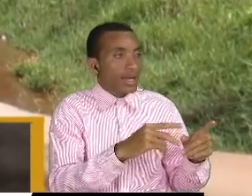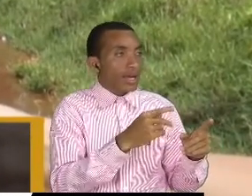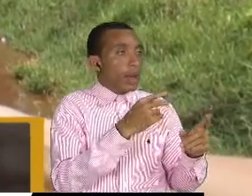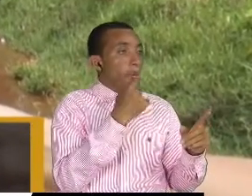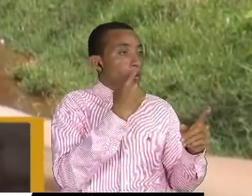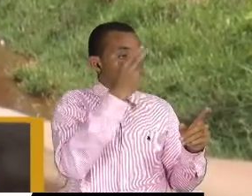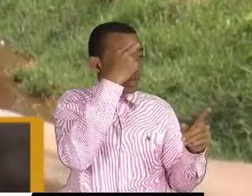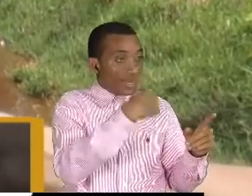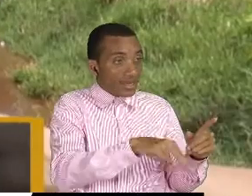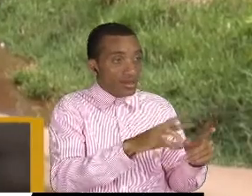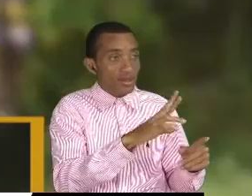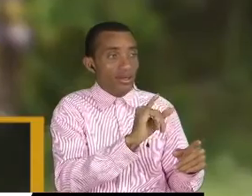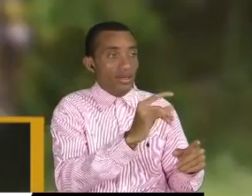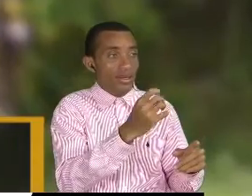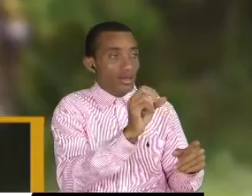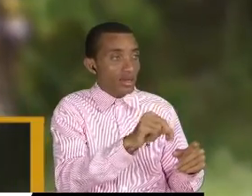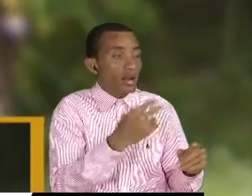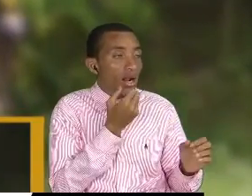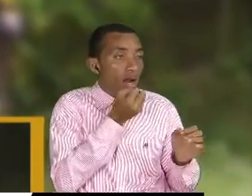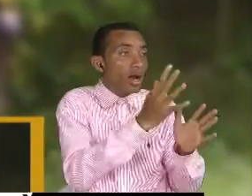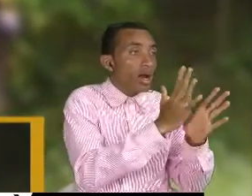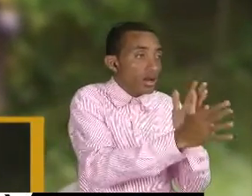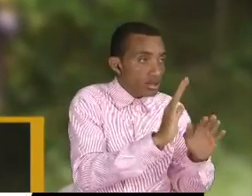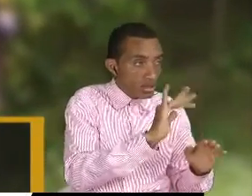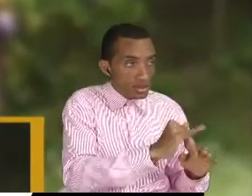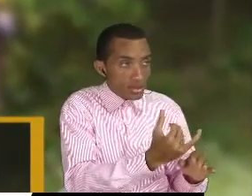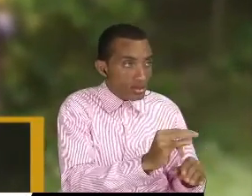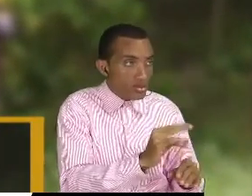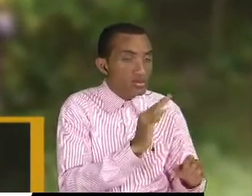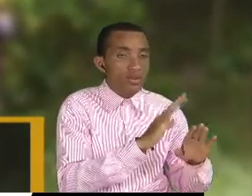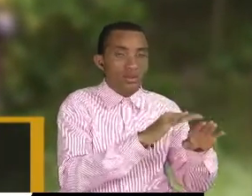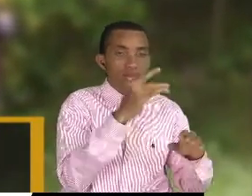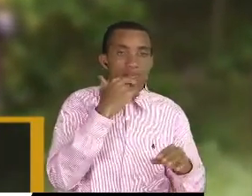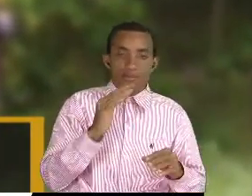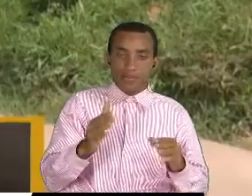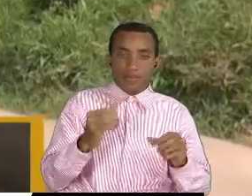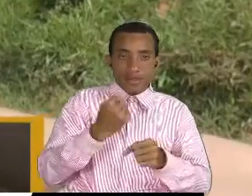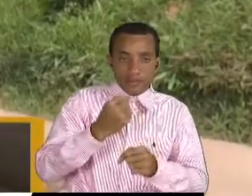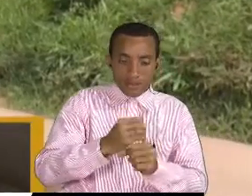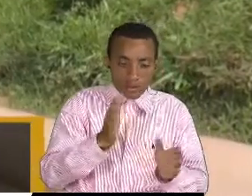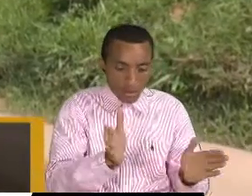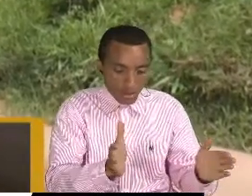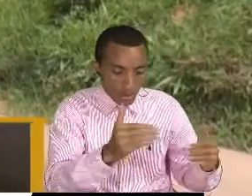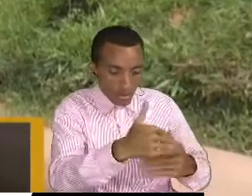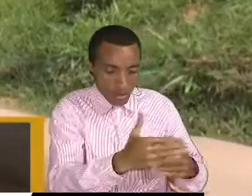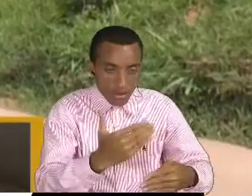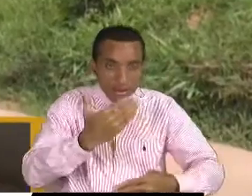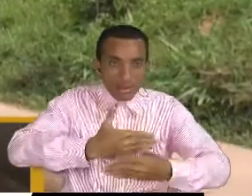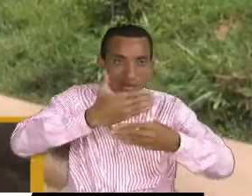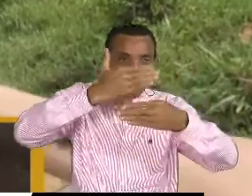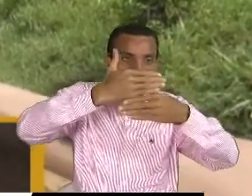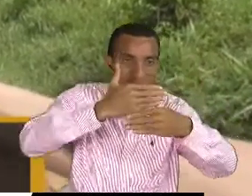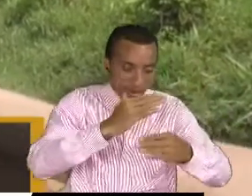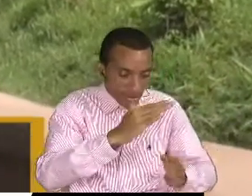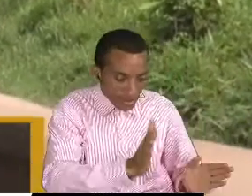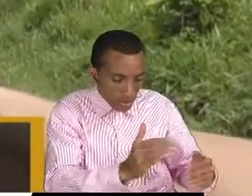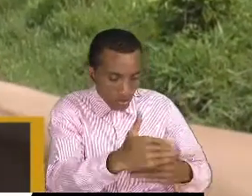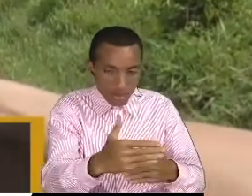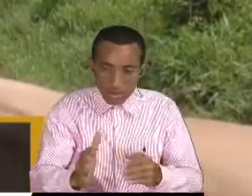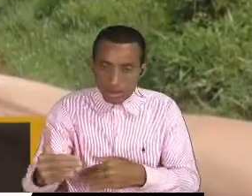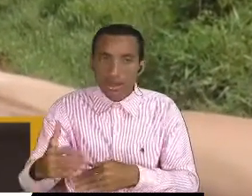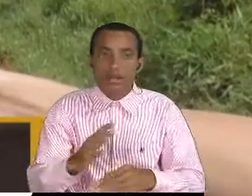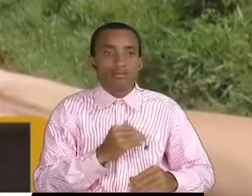voy a avisar a ver si ya Don Regia sabe. El hombre trabajaba, al parecer, en una ladrillera. Pues no, iba para la ladrillera ahorita y me avisaron que era